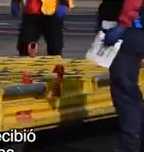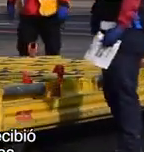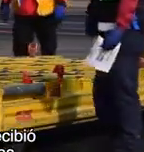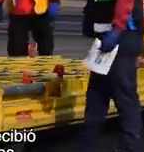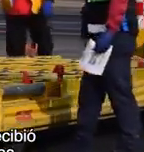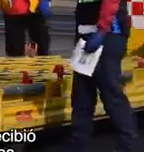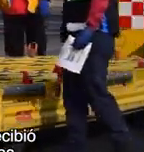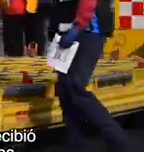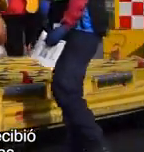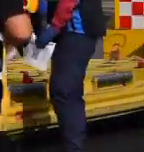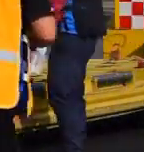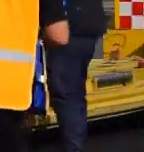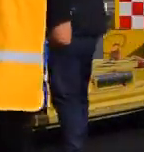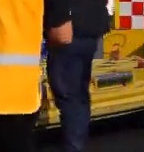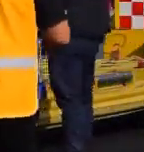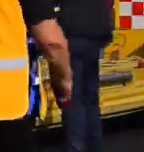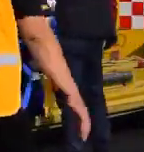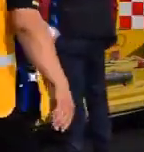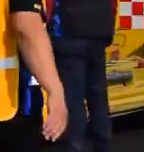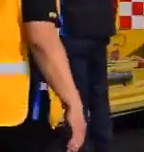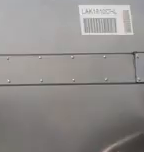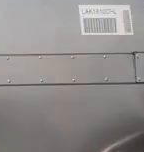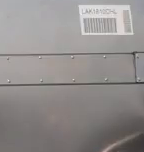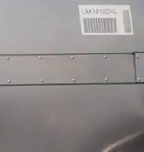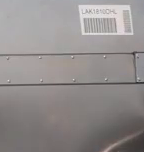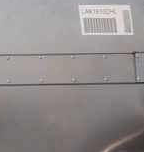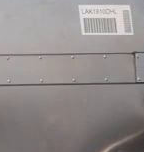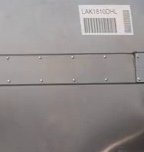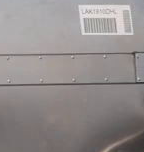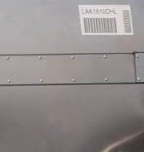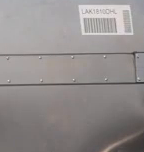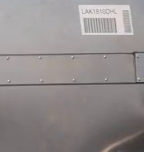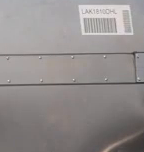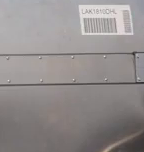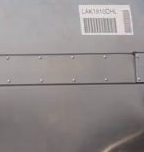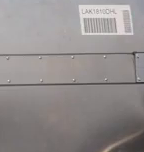2,810,840 vacunas envasadas para continuar con la vacunación